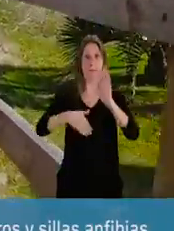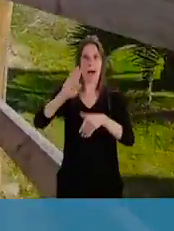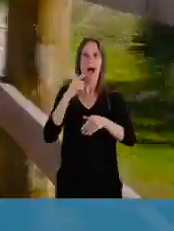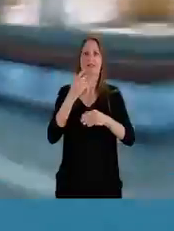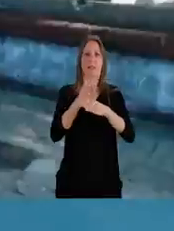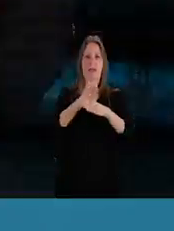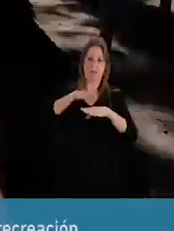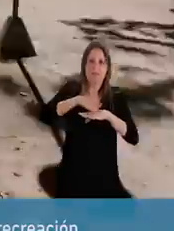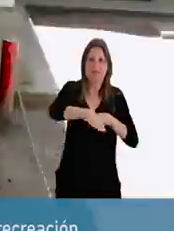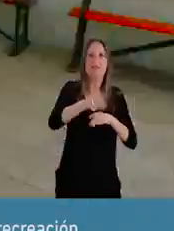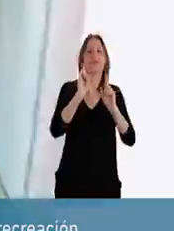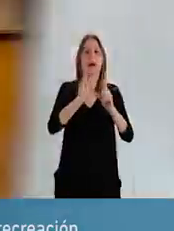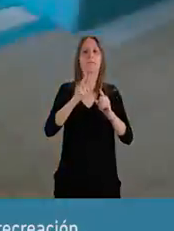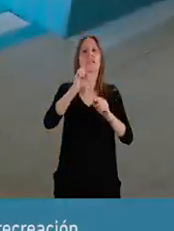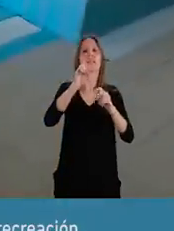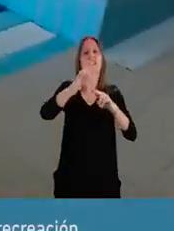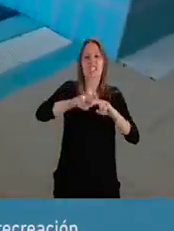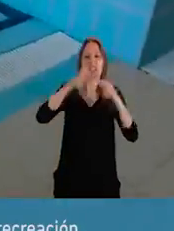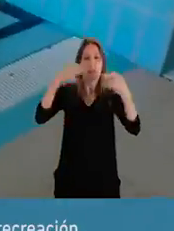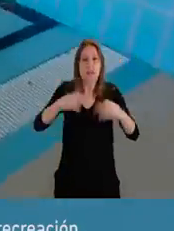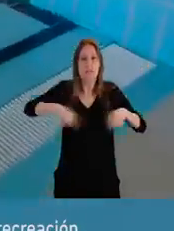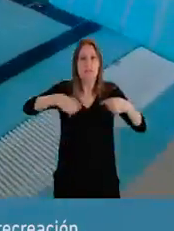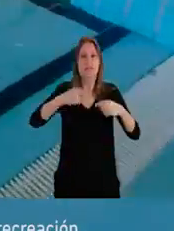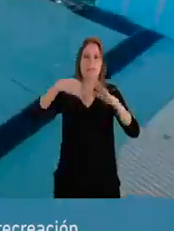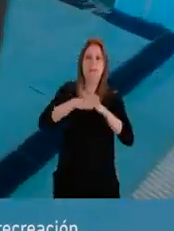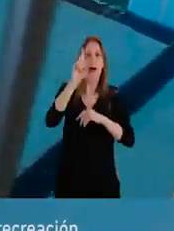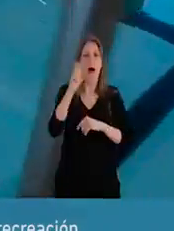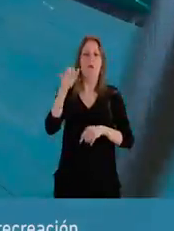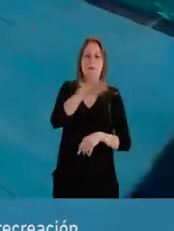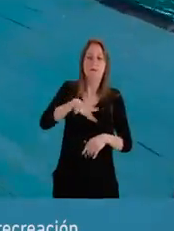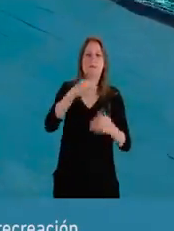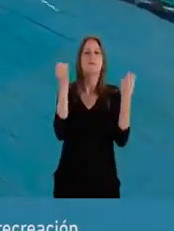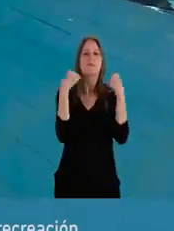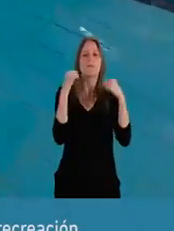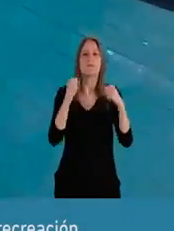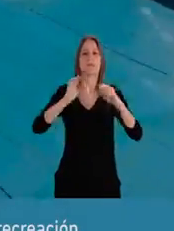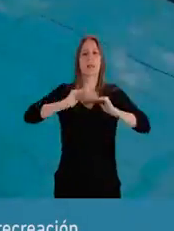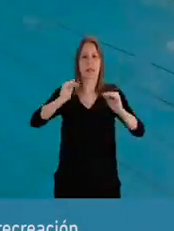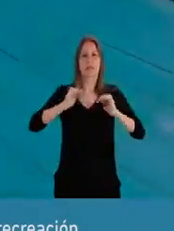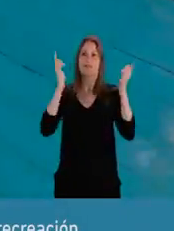sillas anfibias, nuevos espacios para educación física, deporte y recreación,